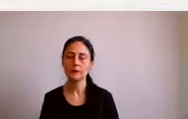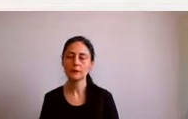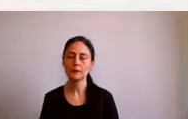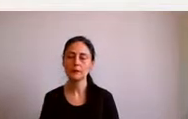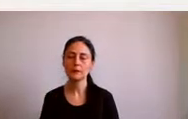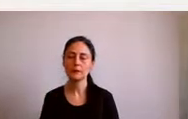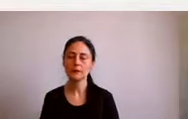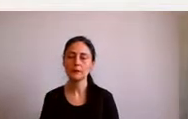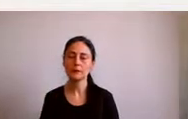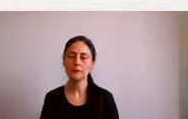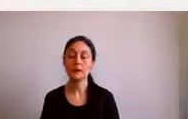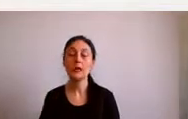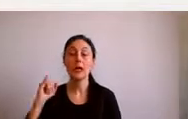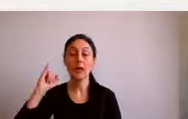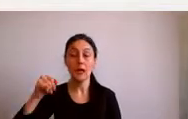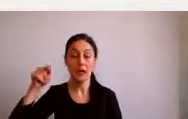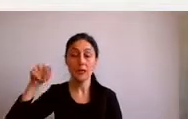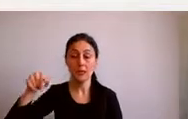Ahí sí.